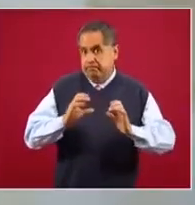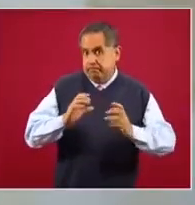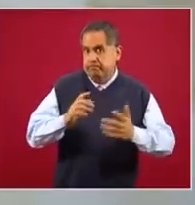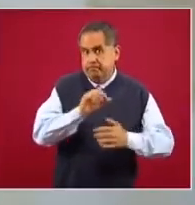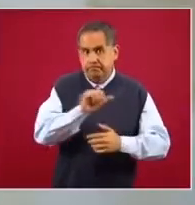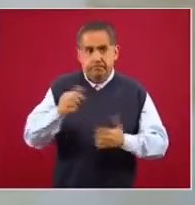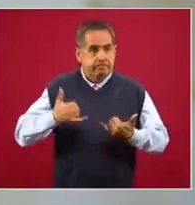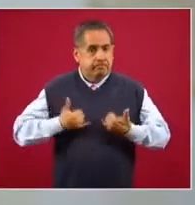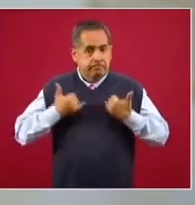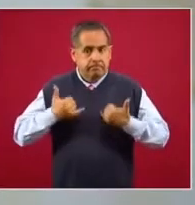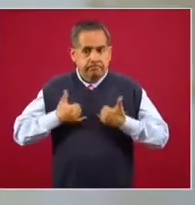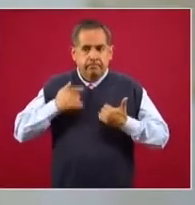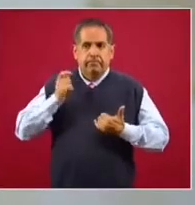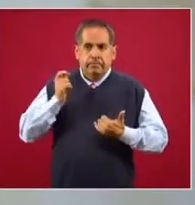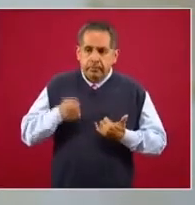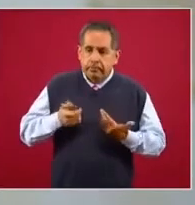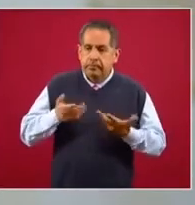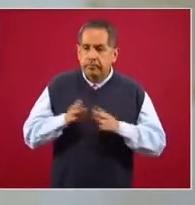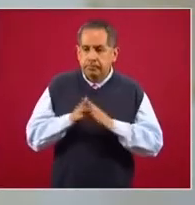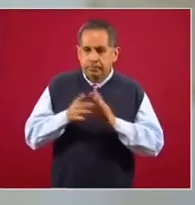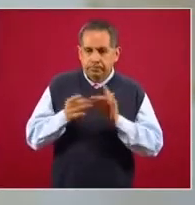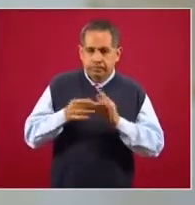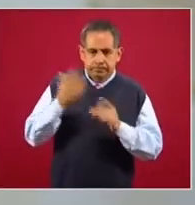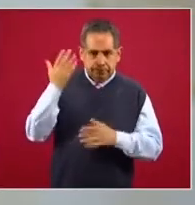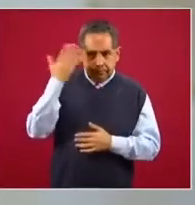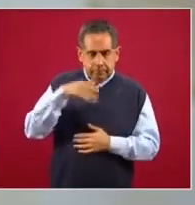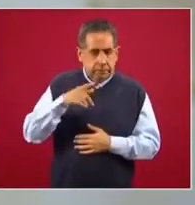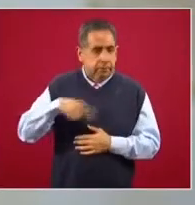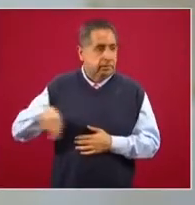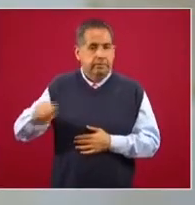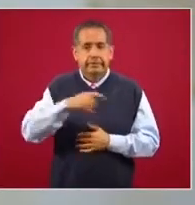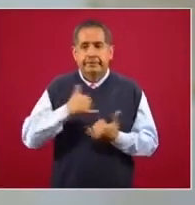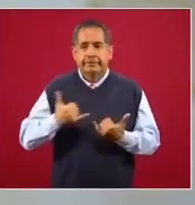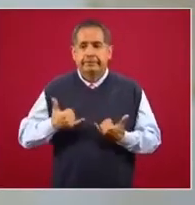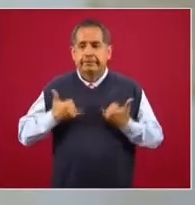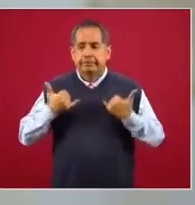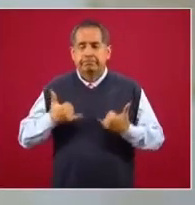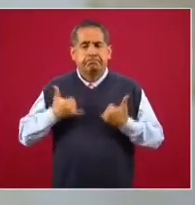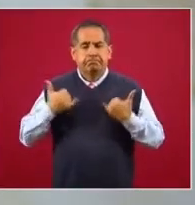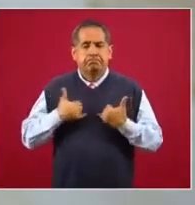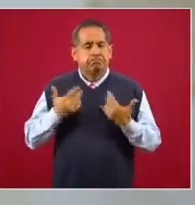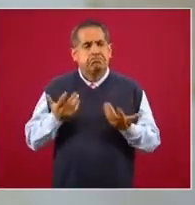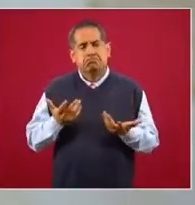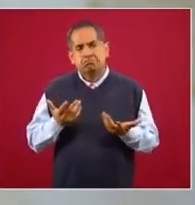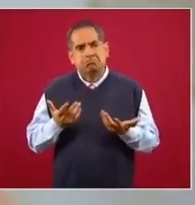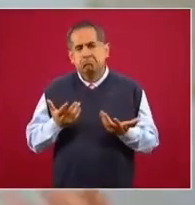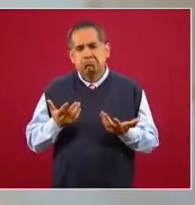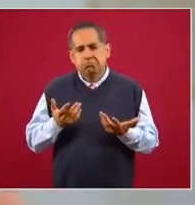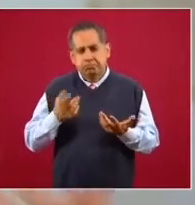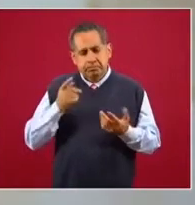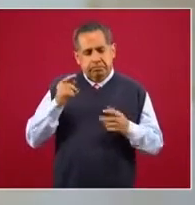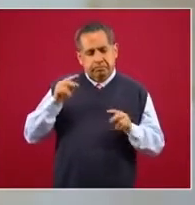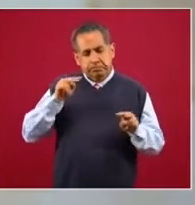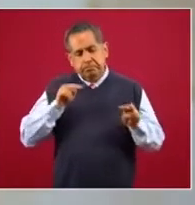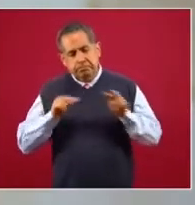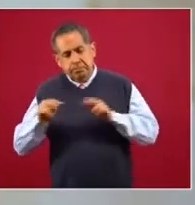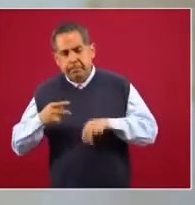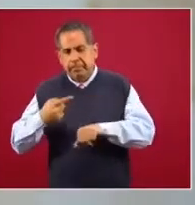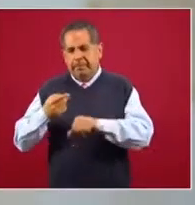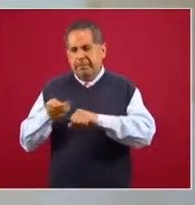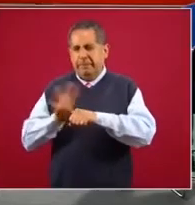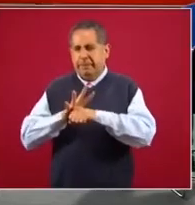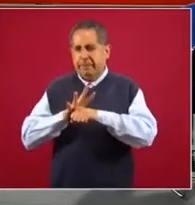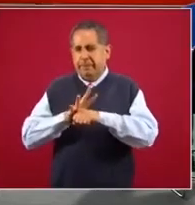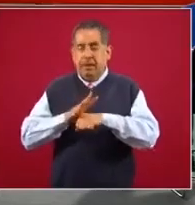la pandemia de COVID? Entendiendo que las personas jóvenes no son, desde el punto de vista de la